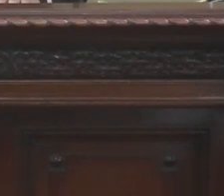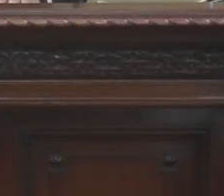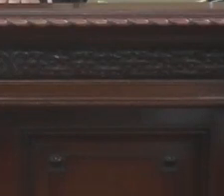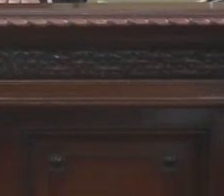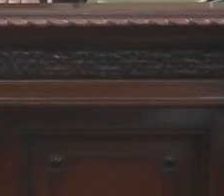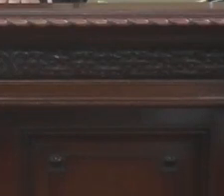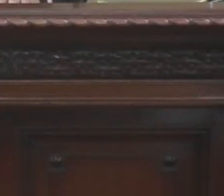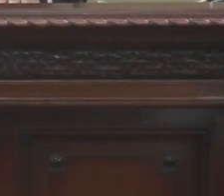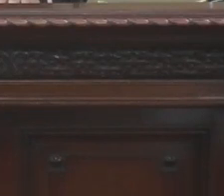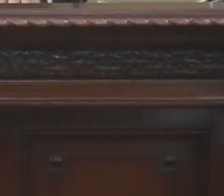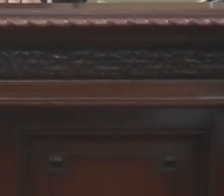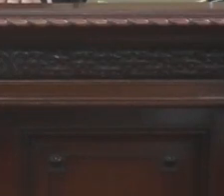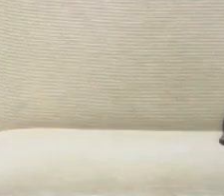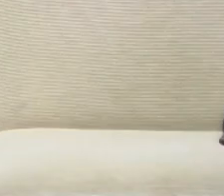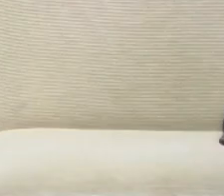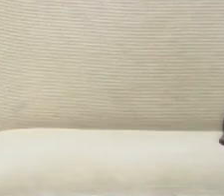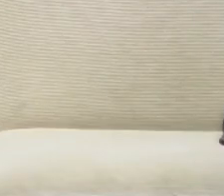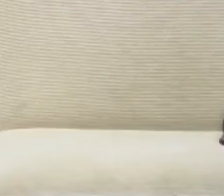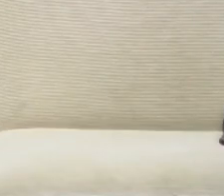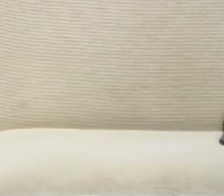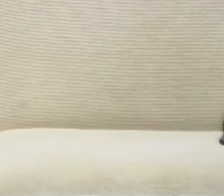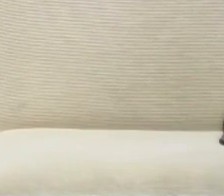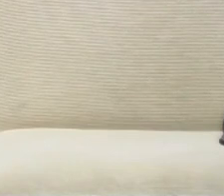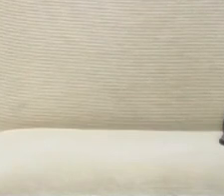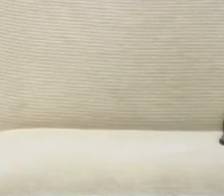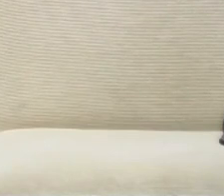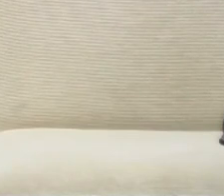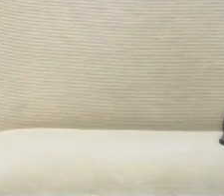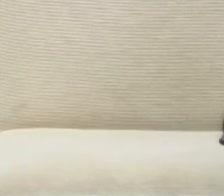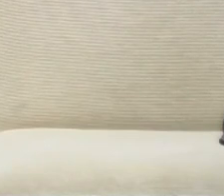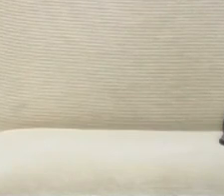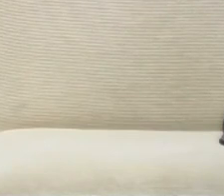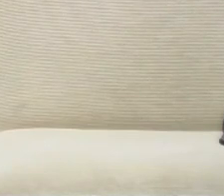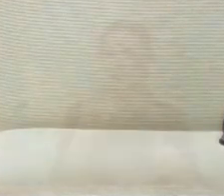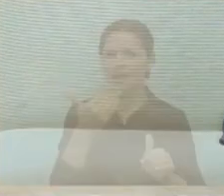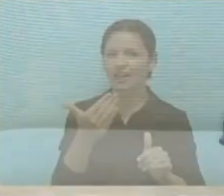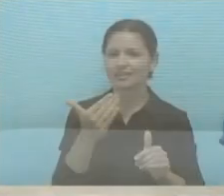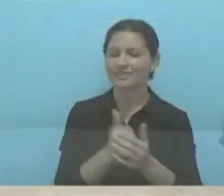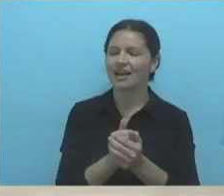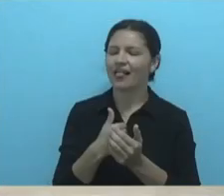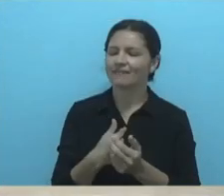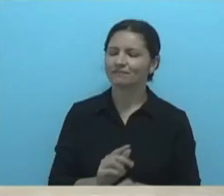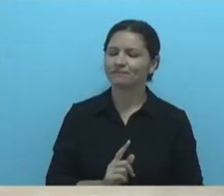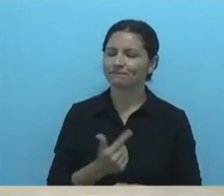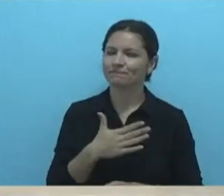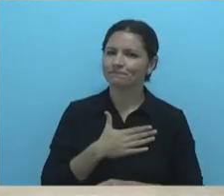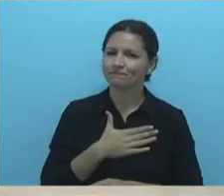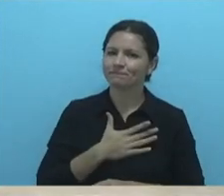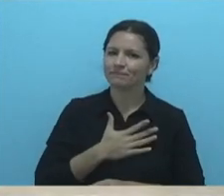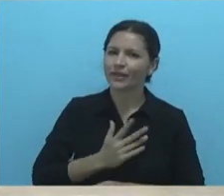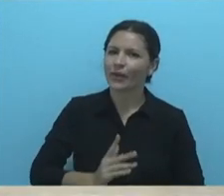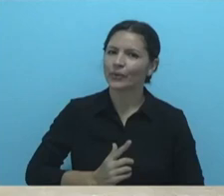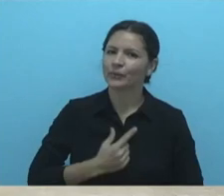efectivamente bien bueno un enorme honor ser parte de esta cámara de haber trabajado